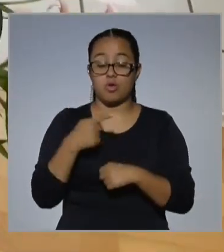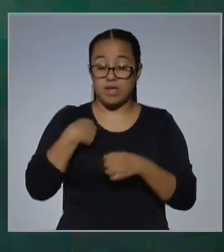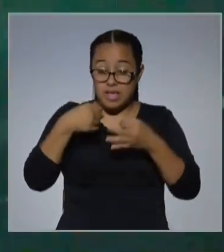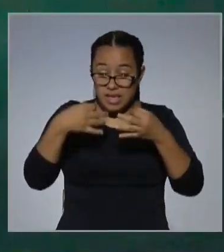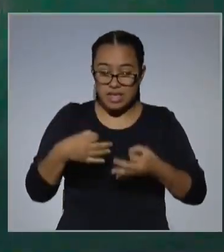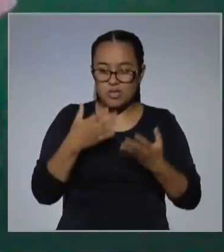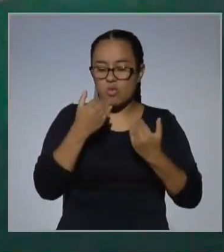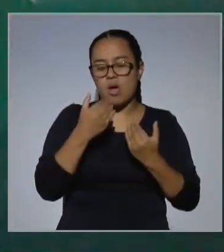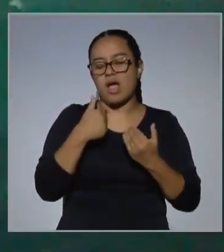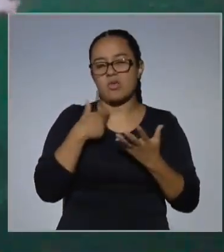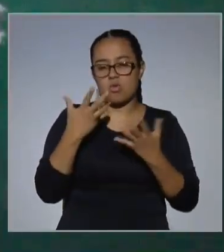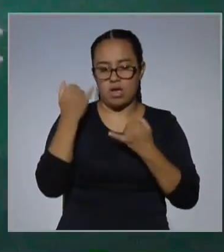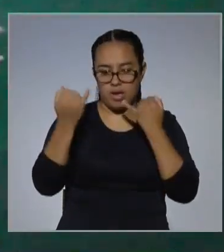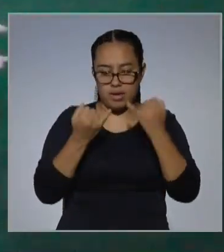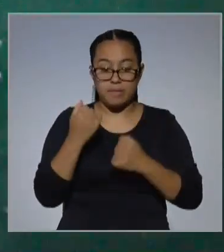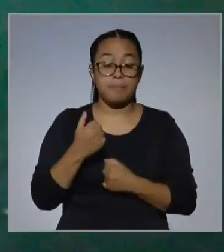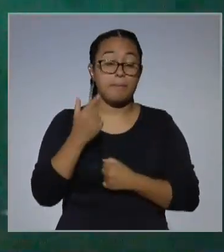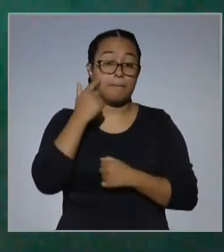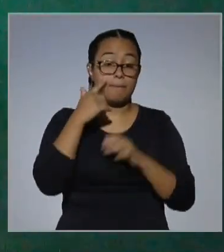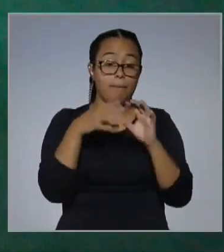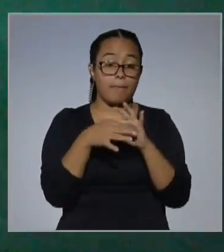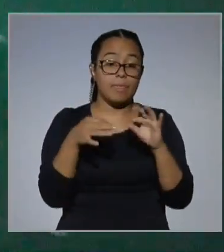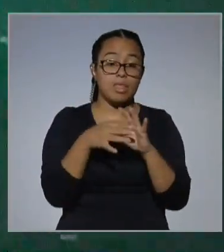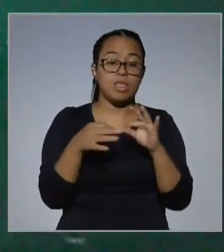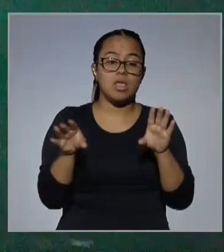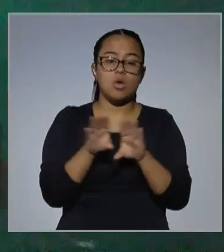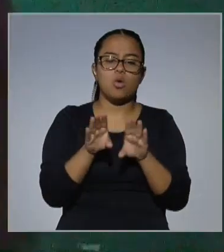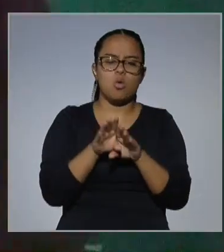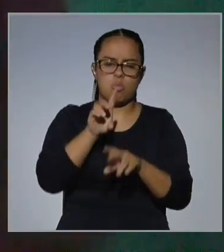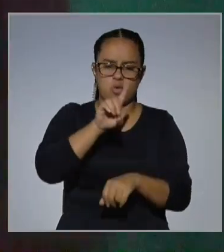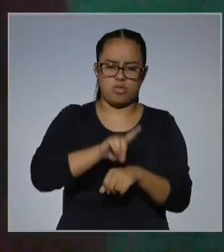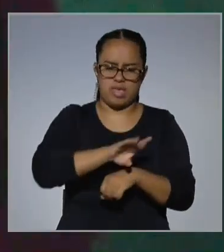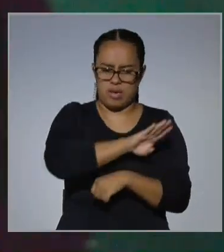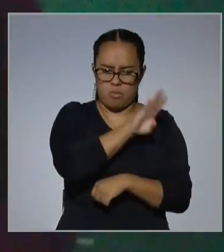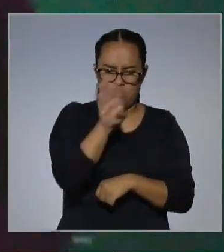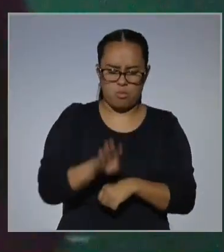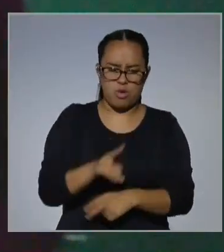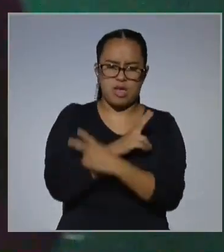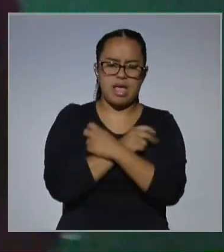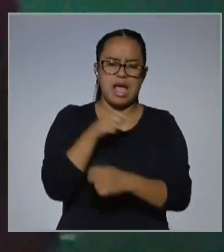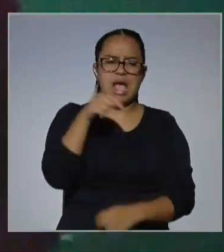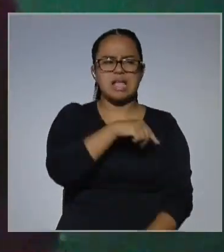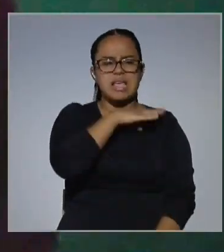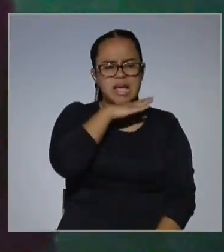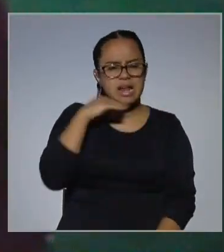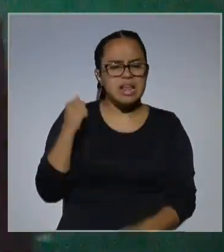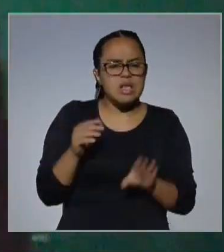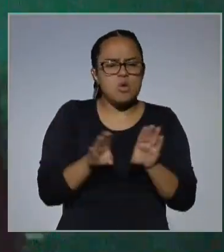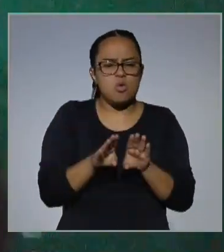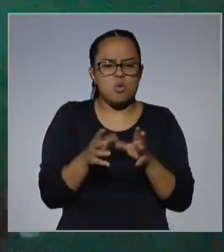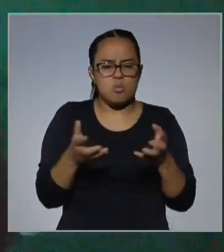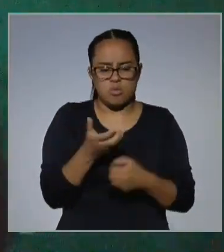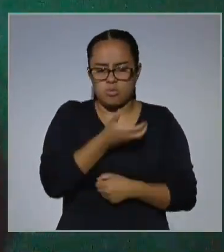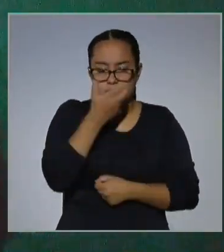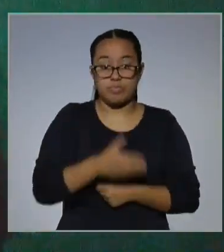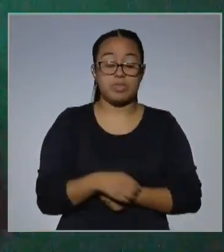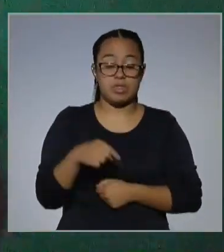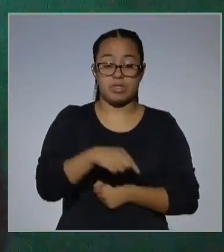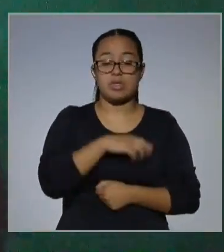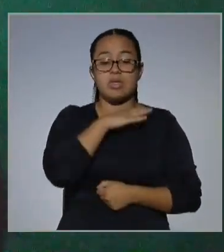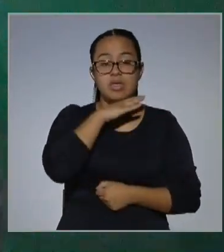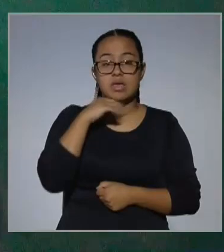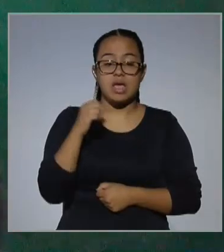original. Y déjenme contarles cómo se celebra el Día de los Muertos en Alemania. En Alemania